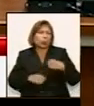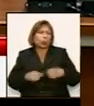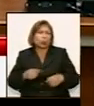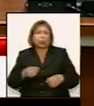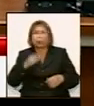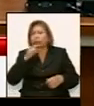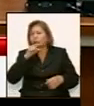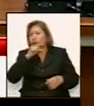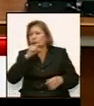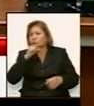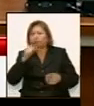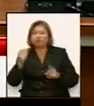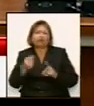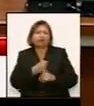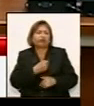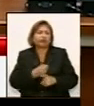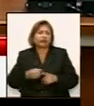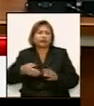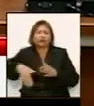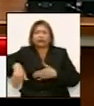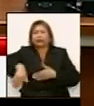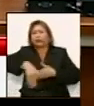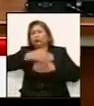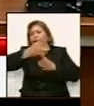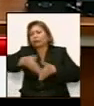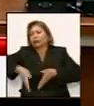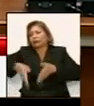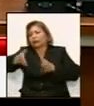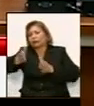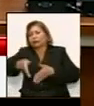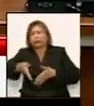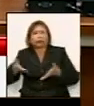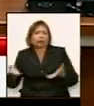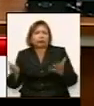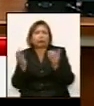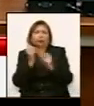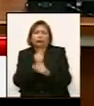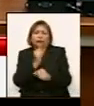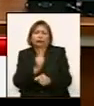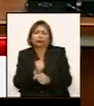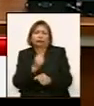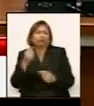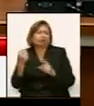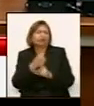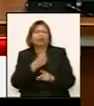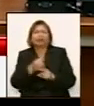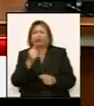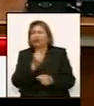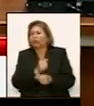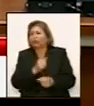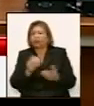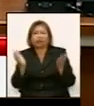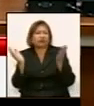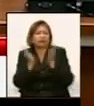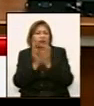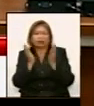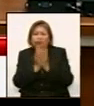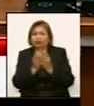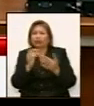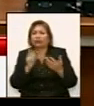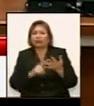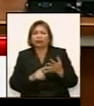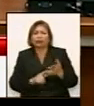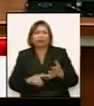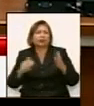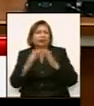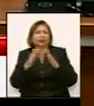tienen que enfrentar violencia en las calles, violencia en sus centros de trabajo, violencia en la escuela, violencia en sus